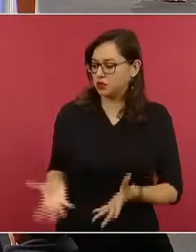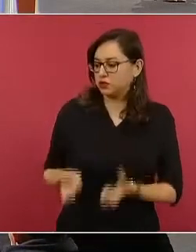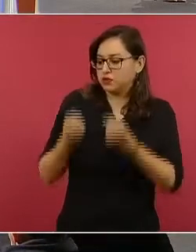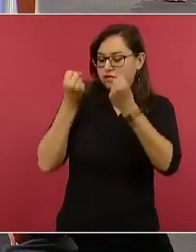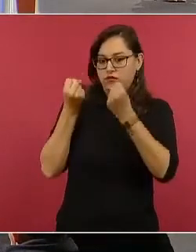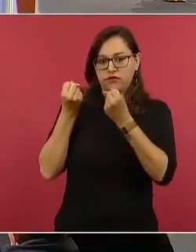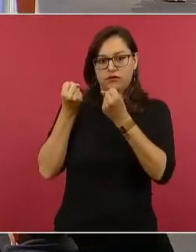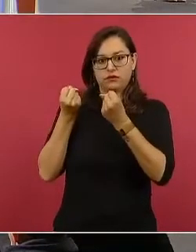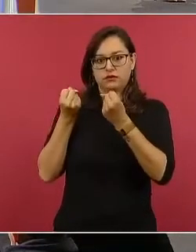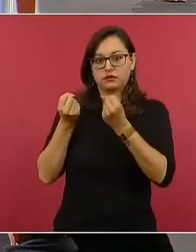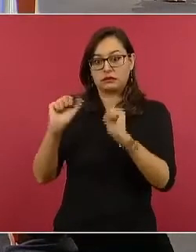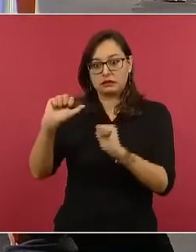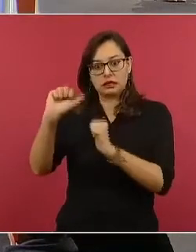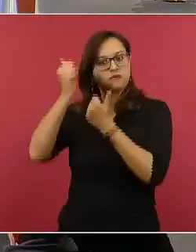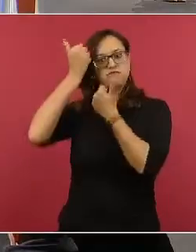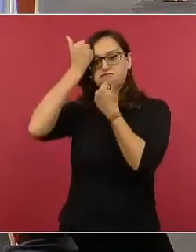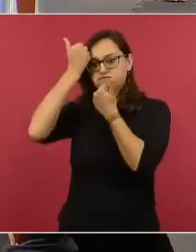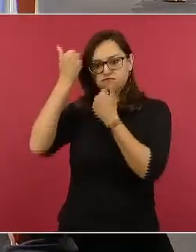petróleo.